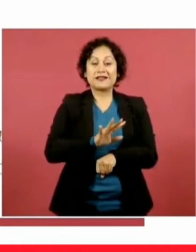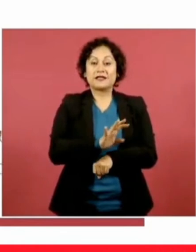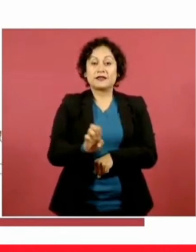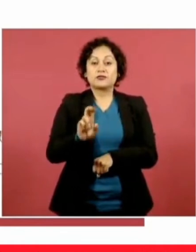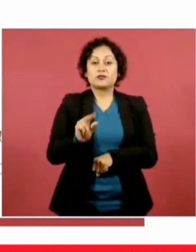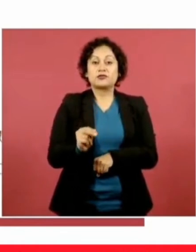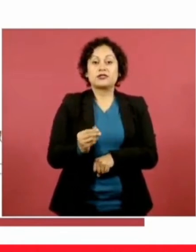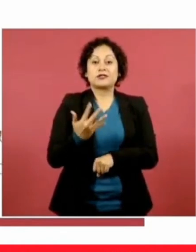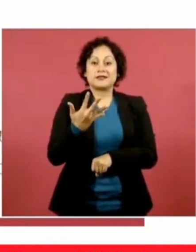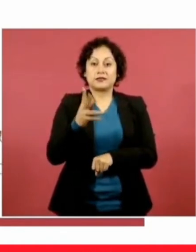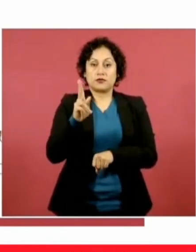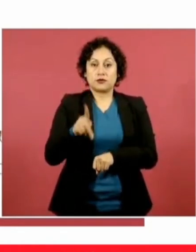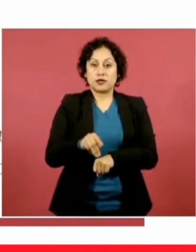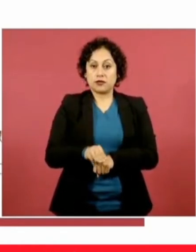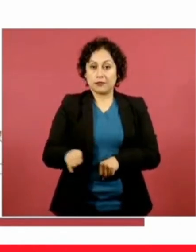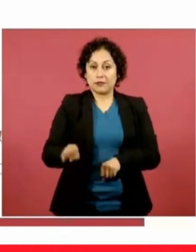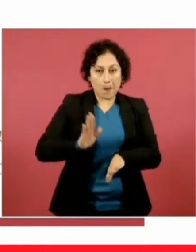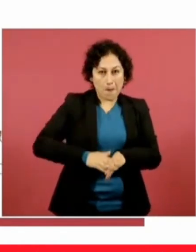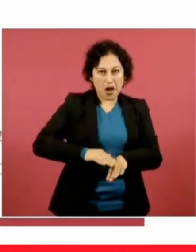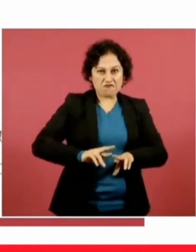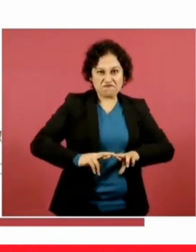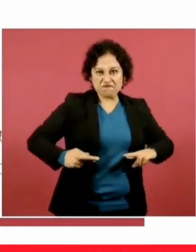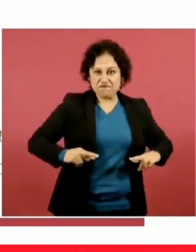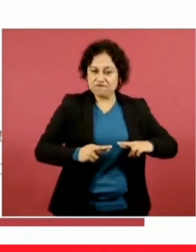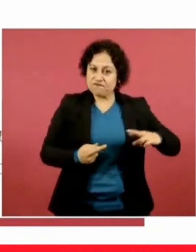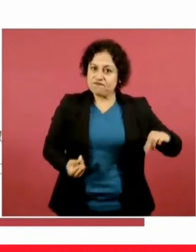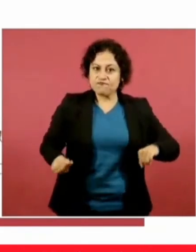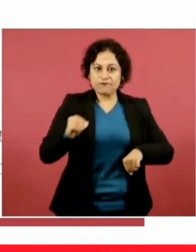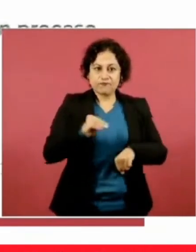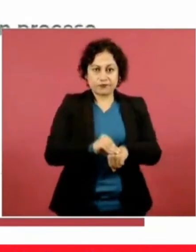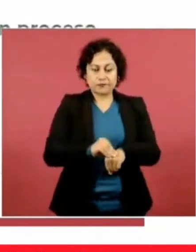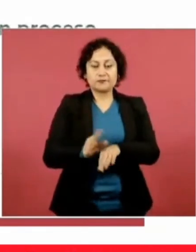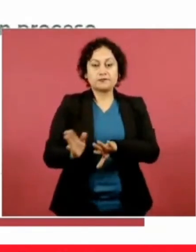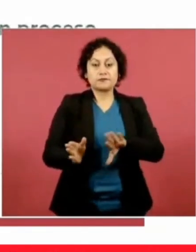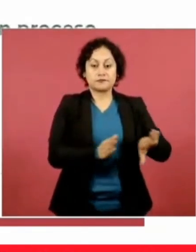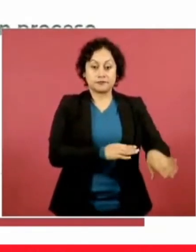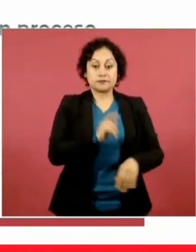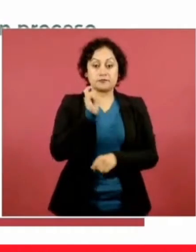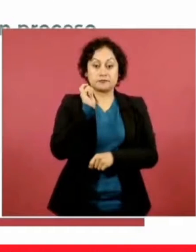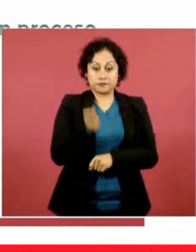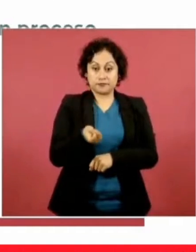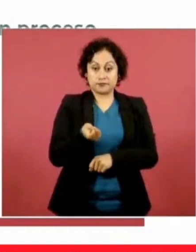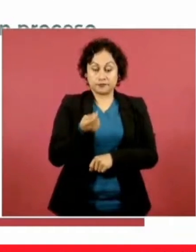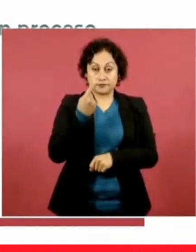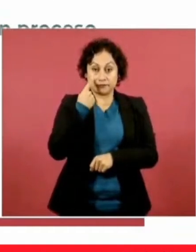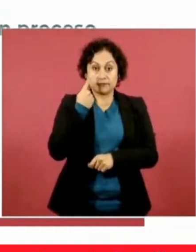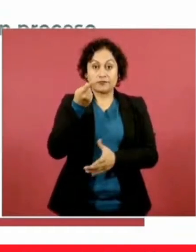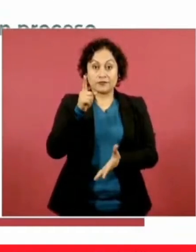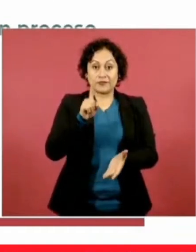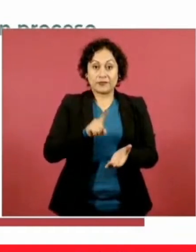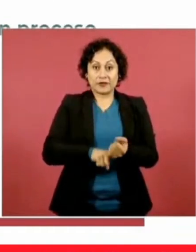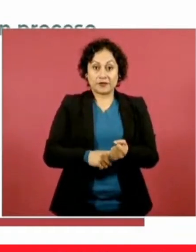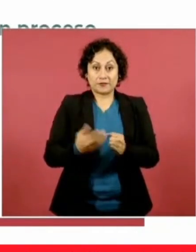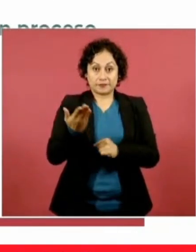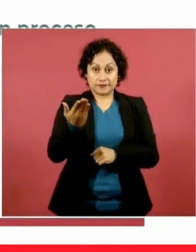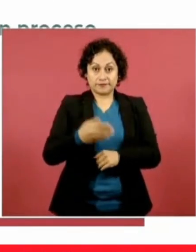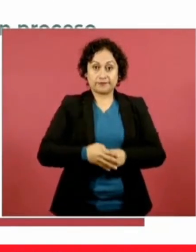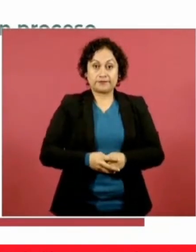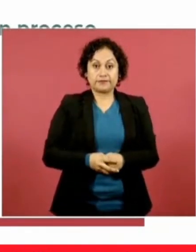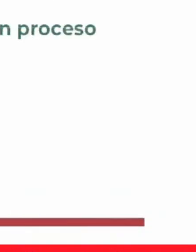kilómetros más. Siguiente, por favor. Y la instalación de fibra óptica en Torres de Telefonía,